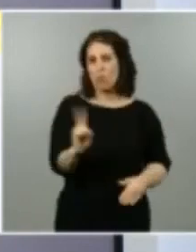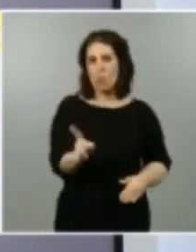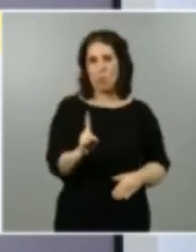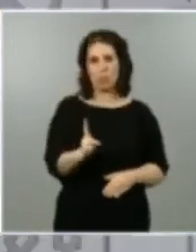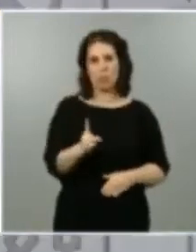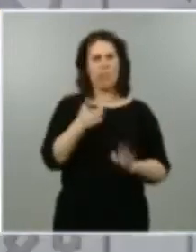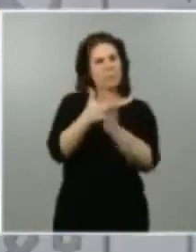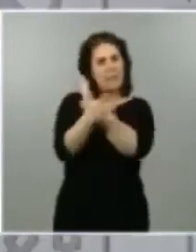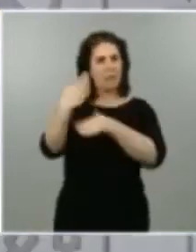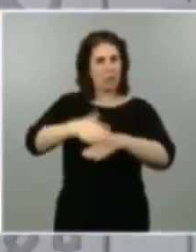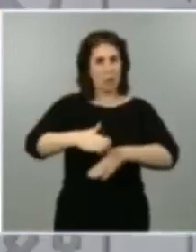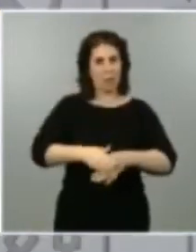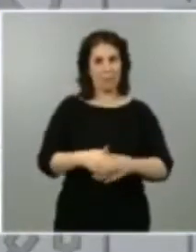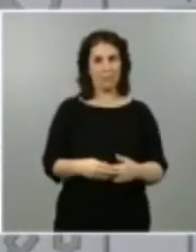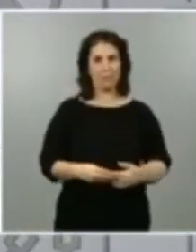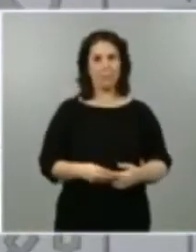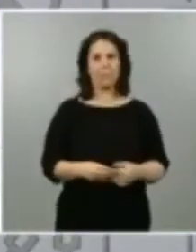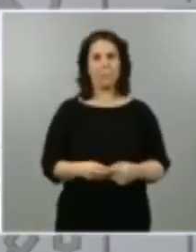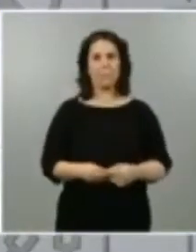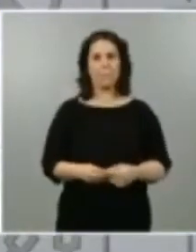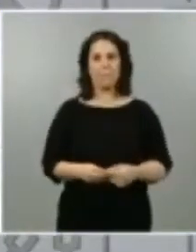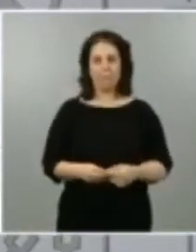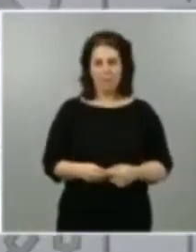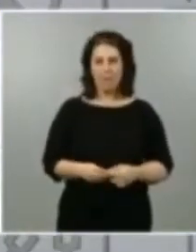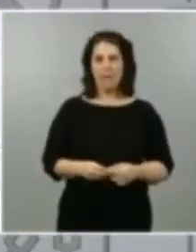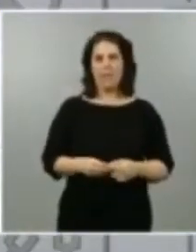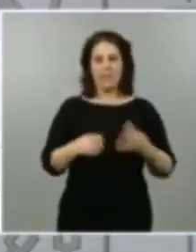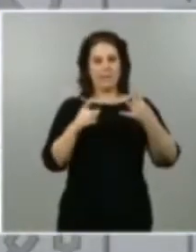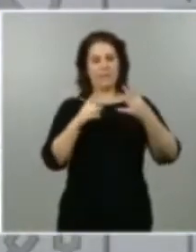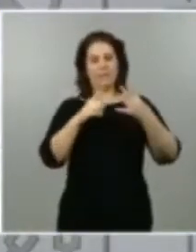voy a empezar por la última porque me parece la más importante